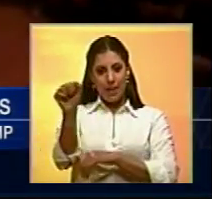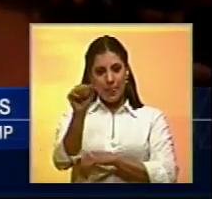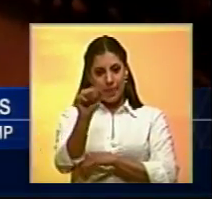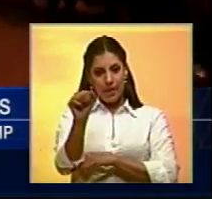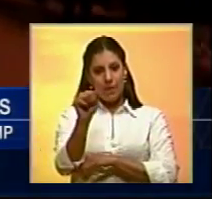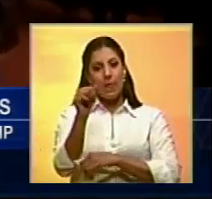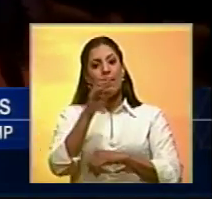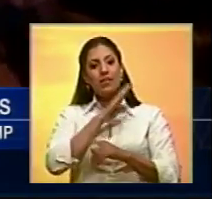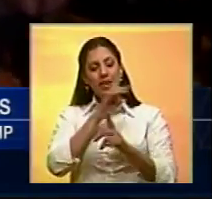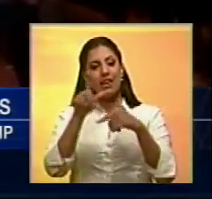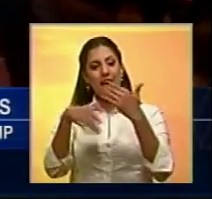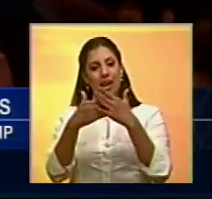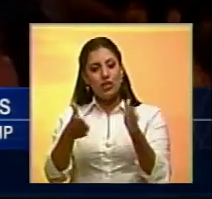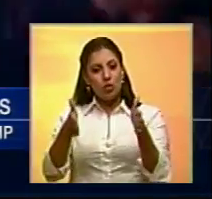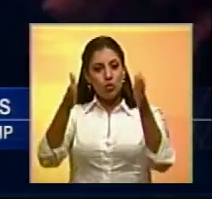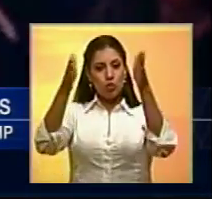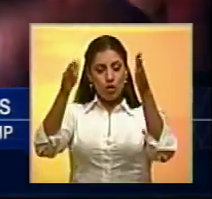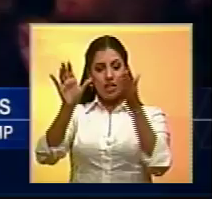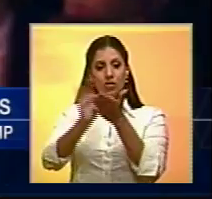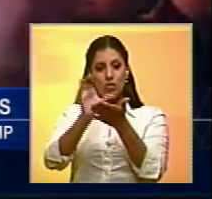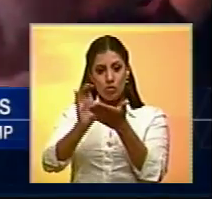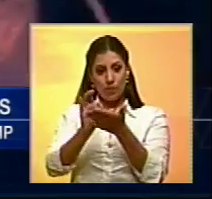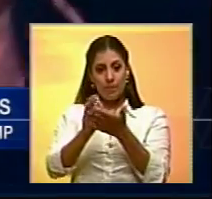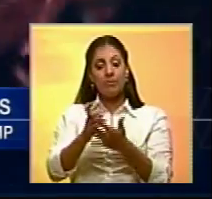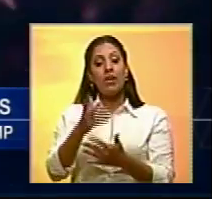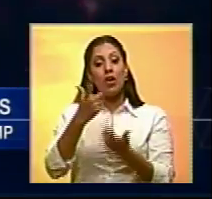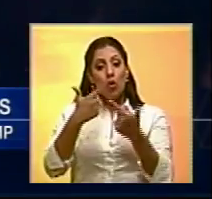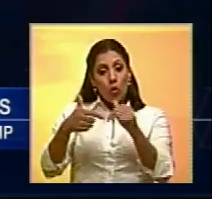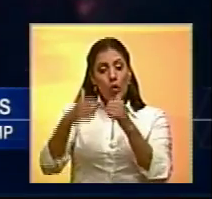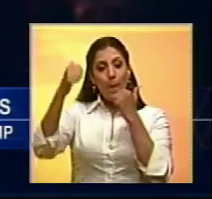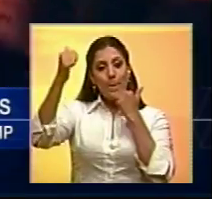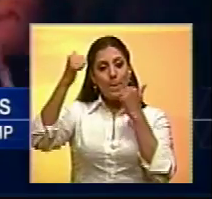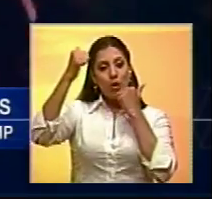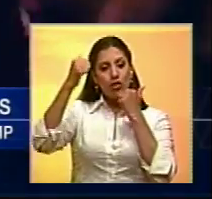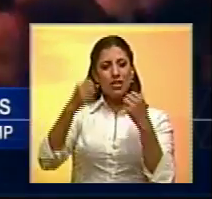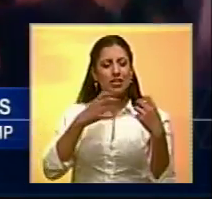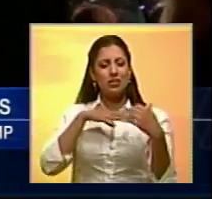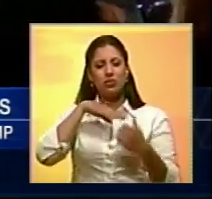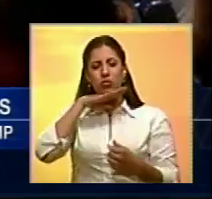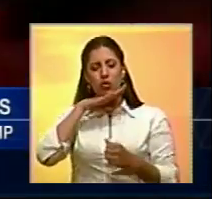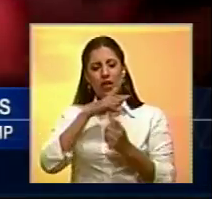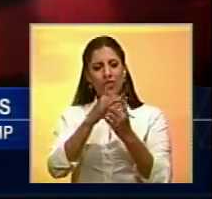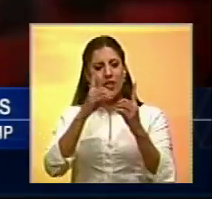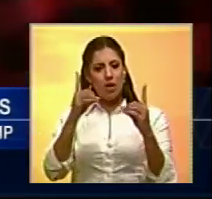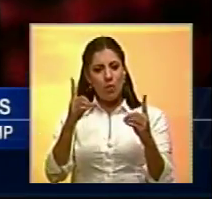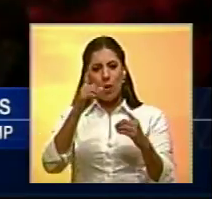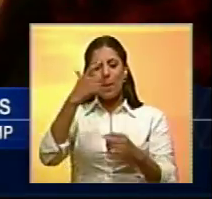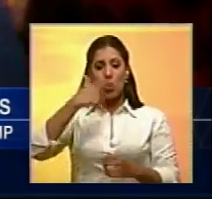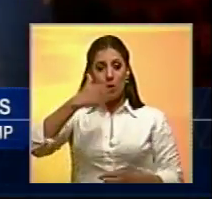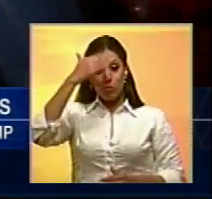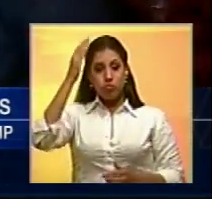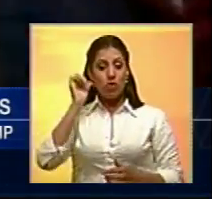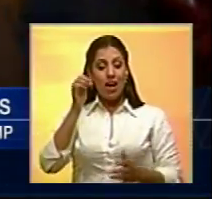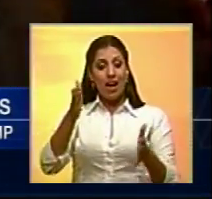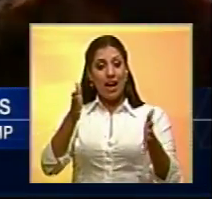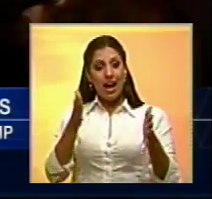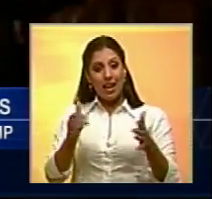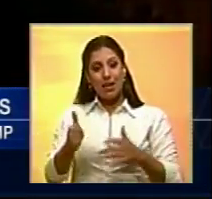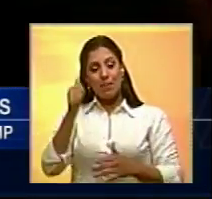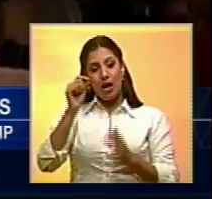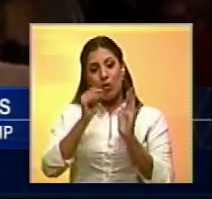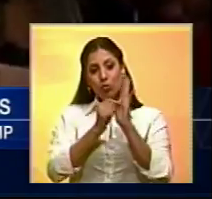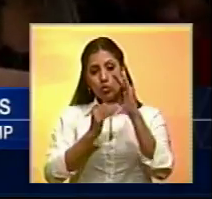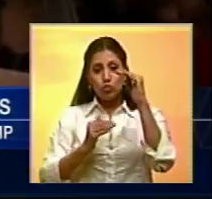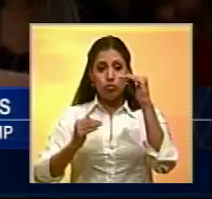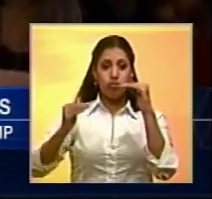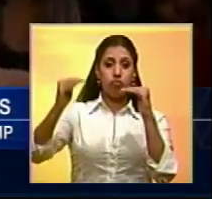Shore, que lleva hacia la Torre Trump de esa ciudad. Los lugares de protesta son bastiones demócratas en los que Hillary Clinton ganó con grandes